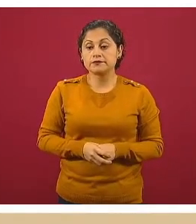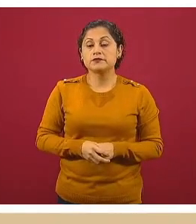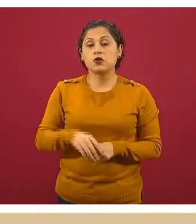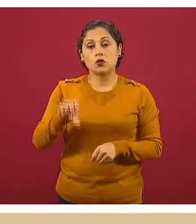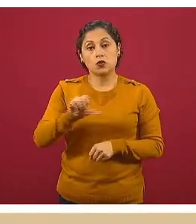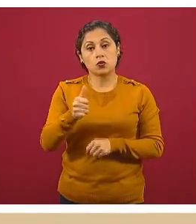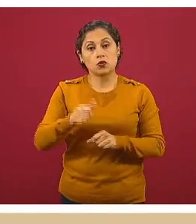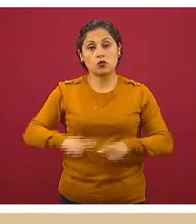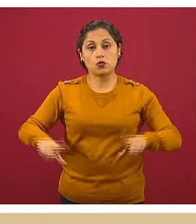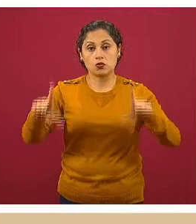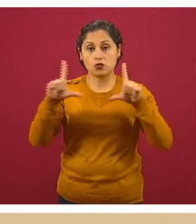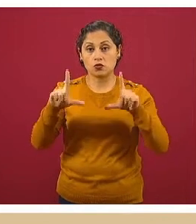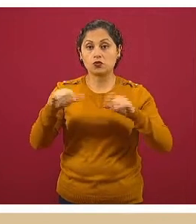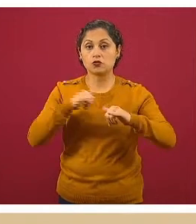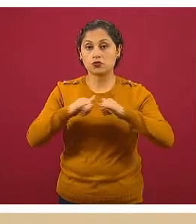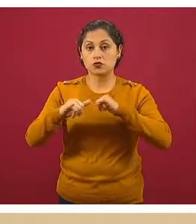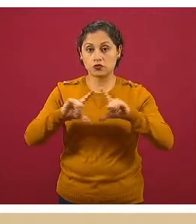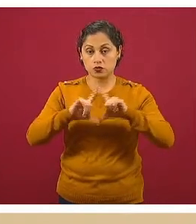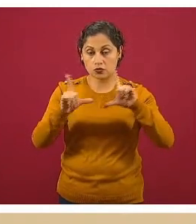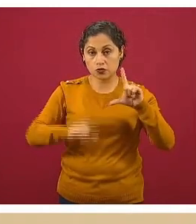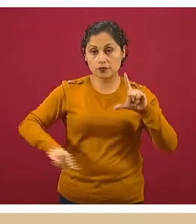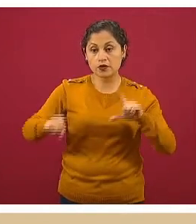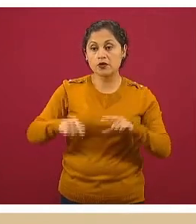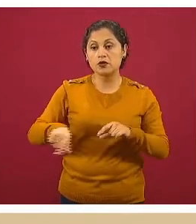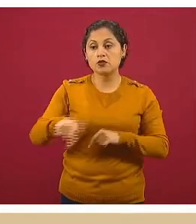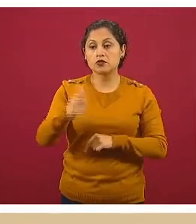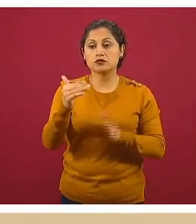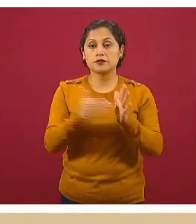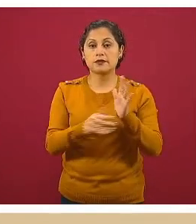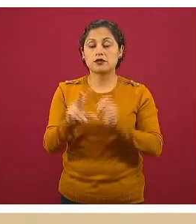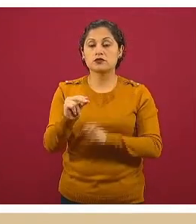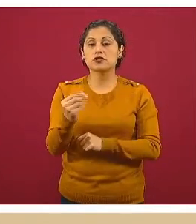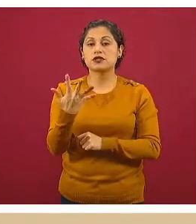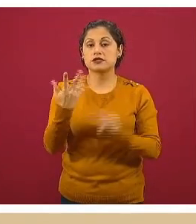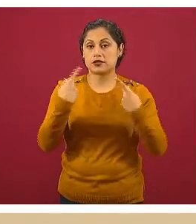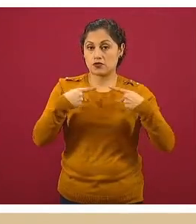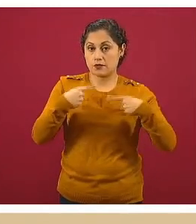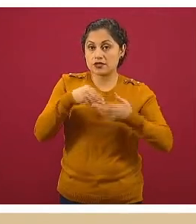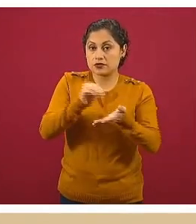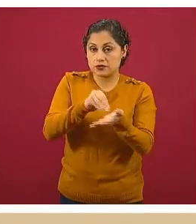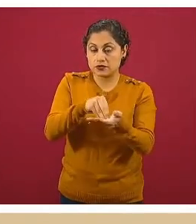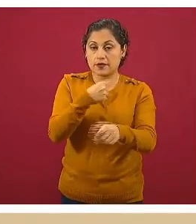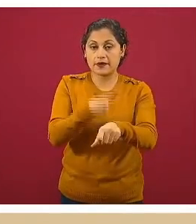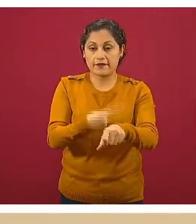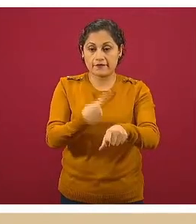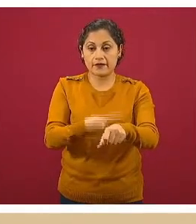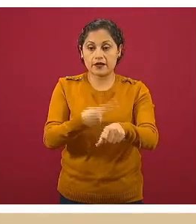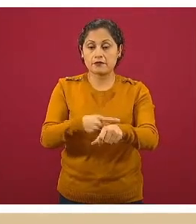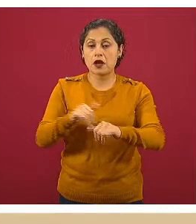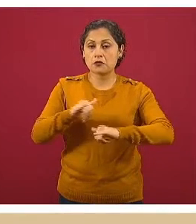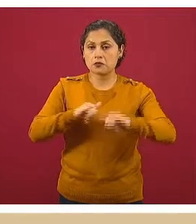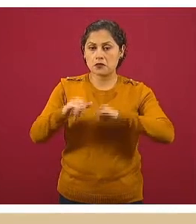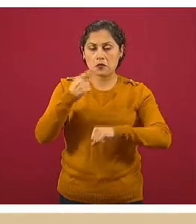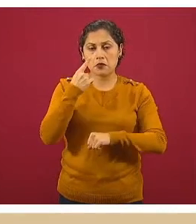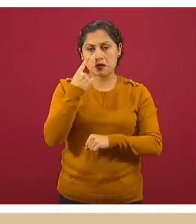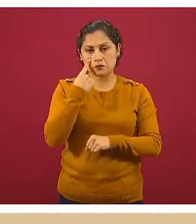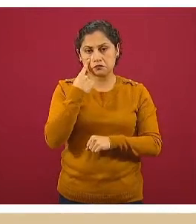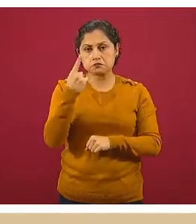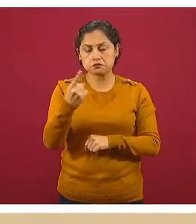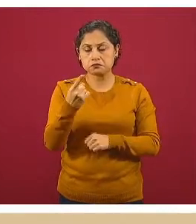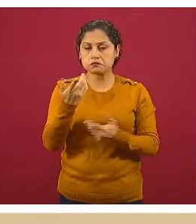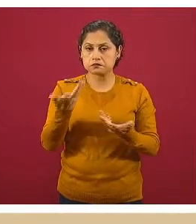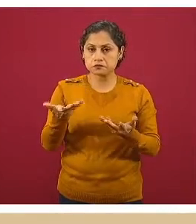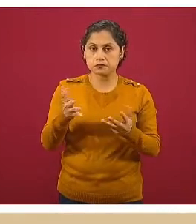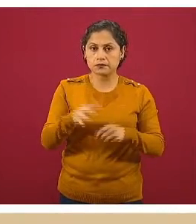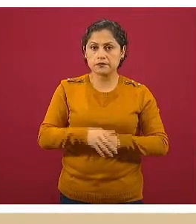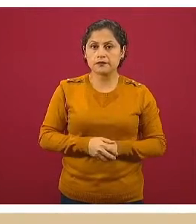enfocamos a la epidemia activa en México, 12.085 casos. También el mapa se mantiene, digamos, bastante estable. Los